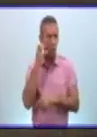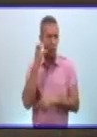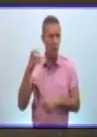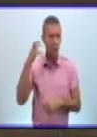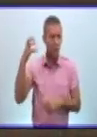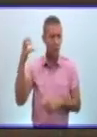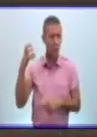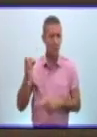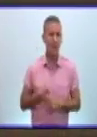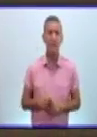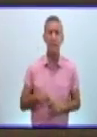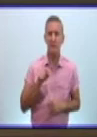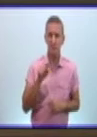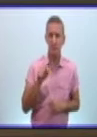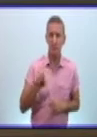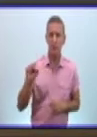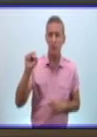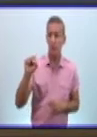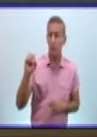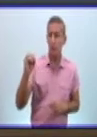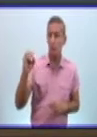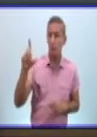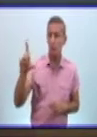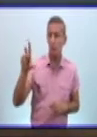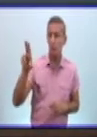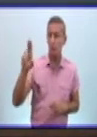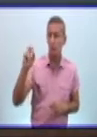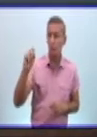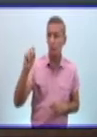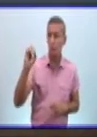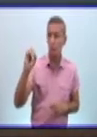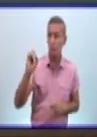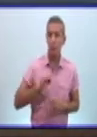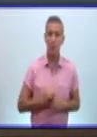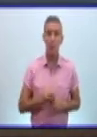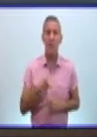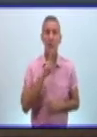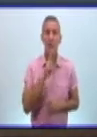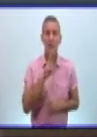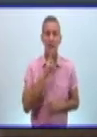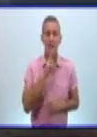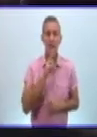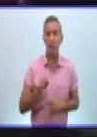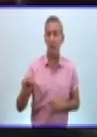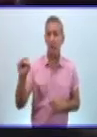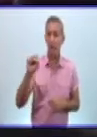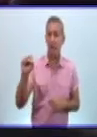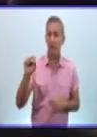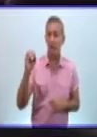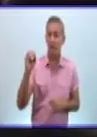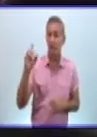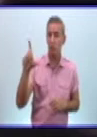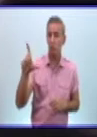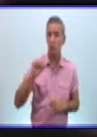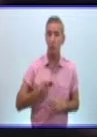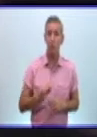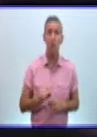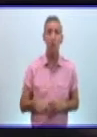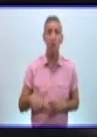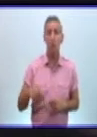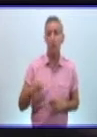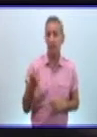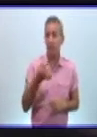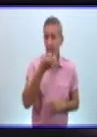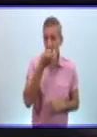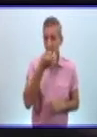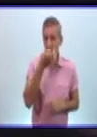soluto. El agua es el soluto en el alcohol y el disolvente en nuestra solución salina. El agua es el disolvente más